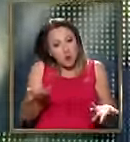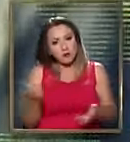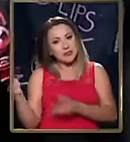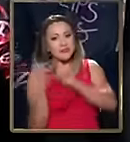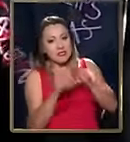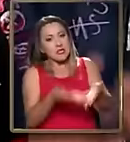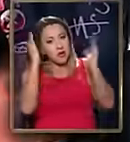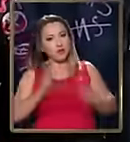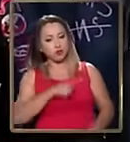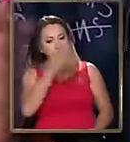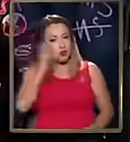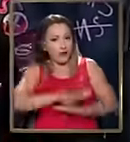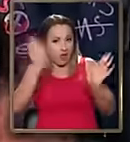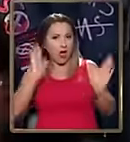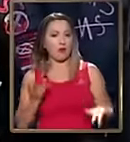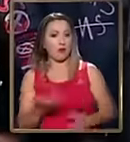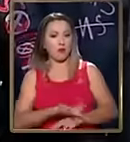weón.